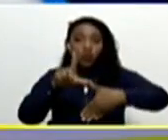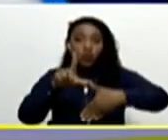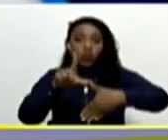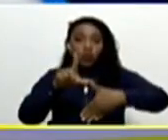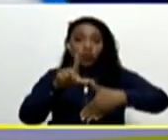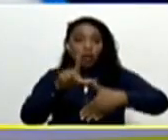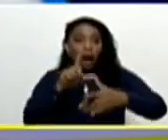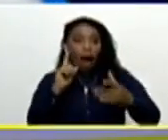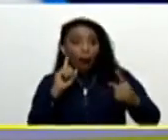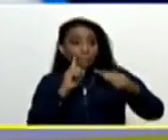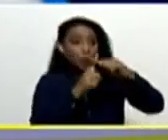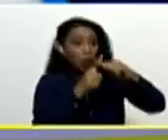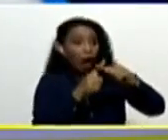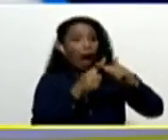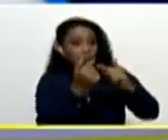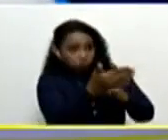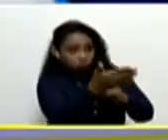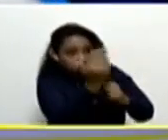encontraban